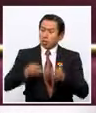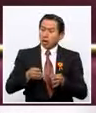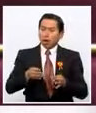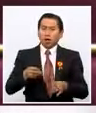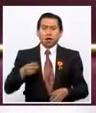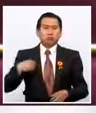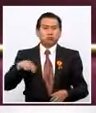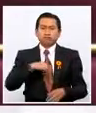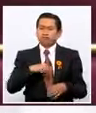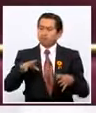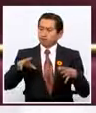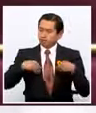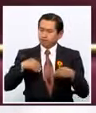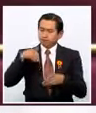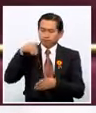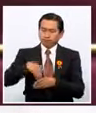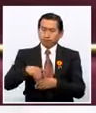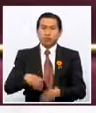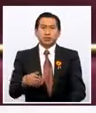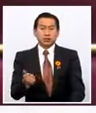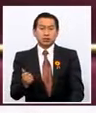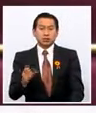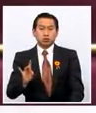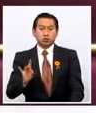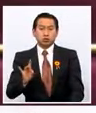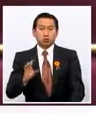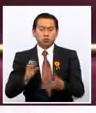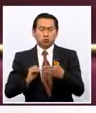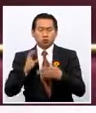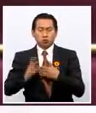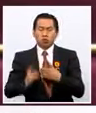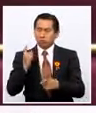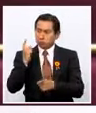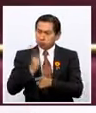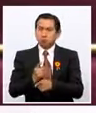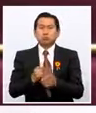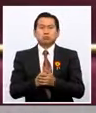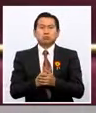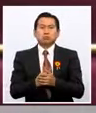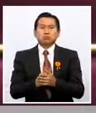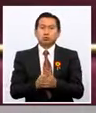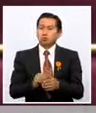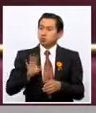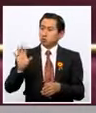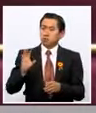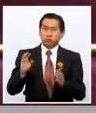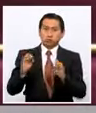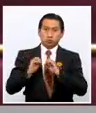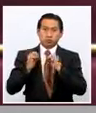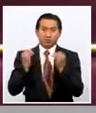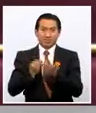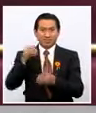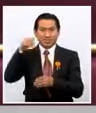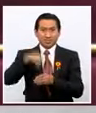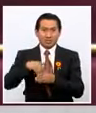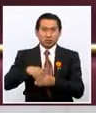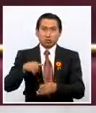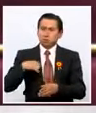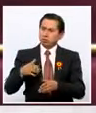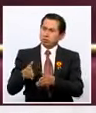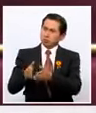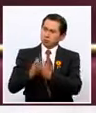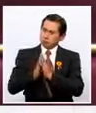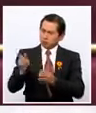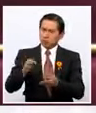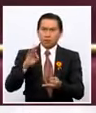las elecciones para el 18 de octubre pero al tribunal electoral le pido algo sobre